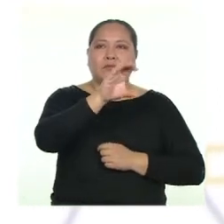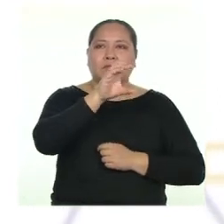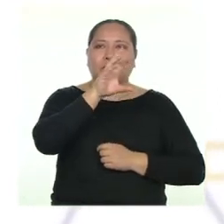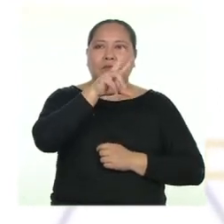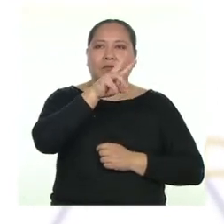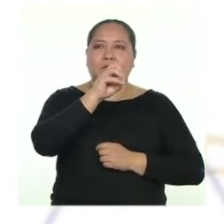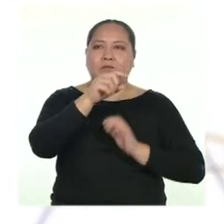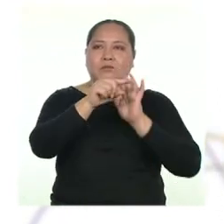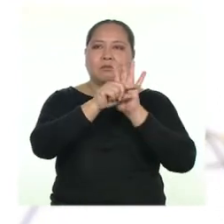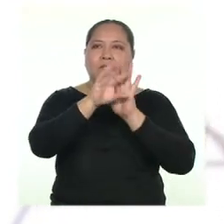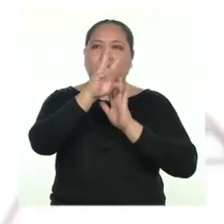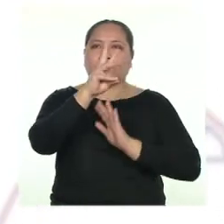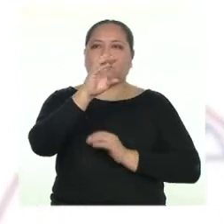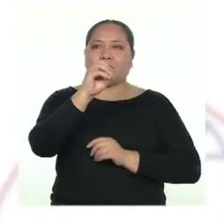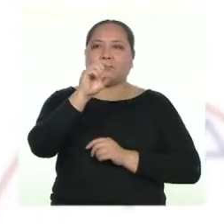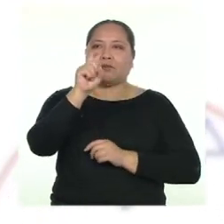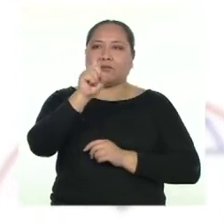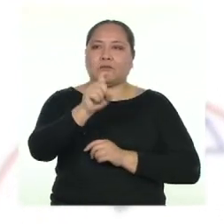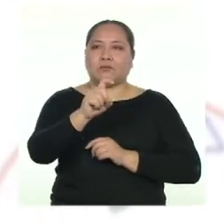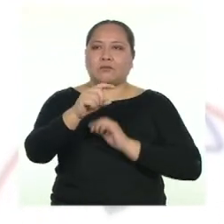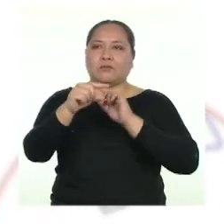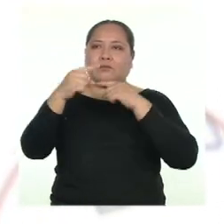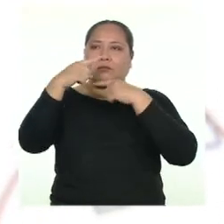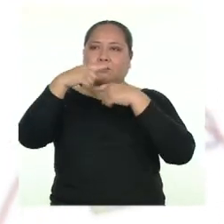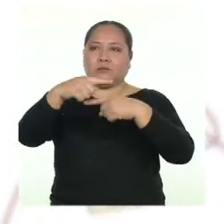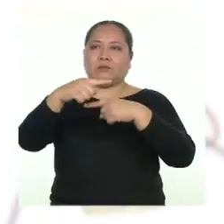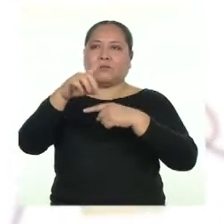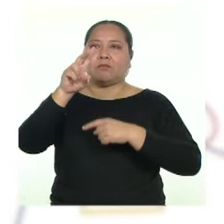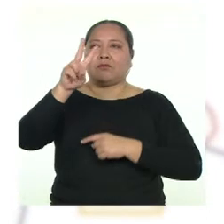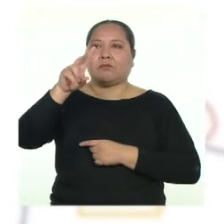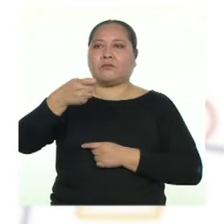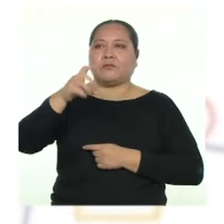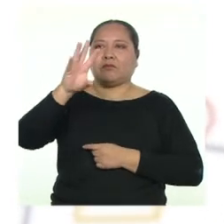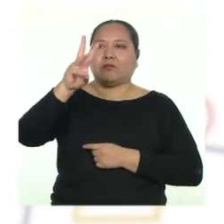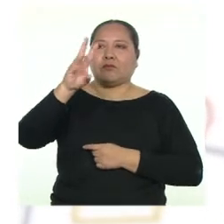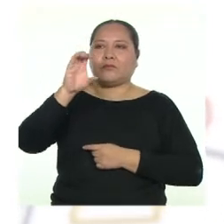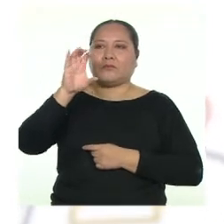1920 menos 600x, que es igual a